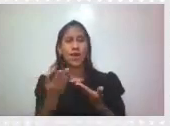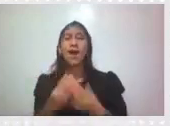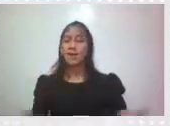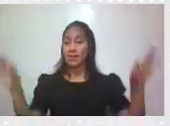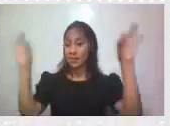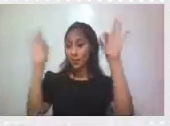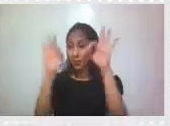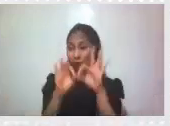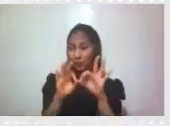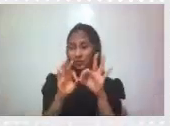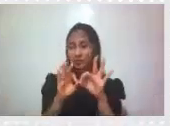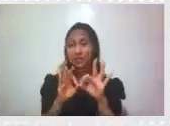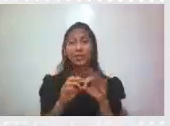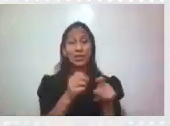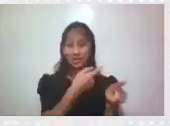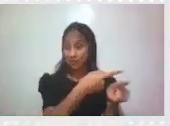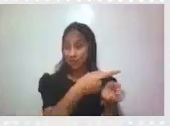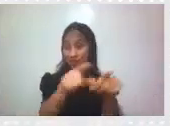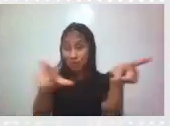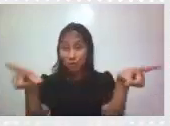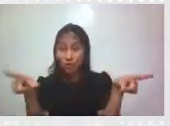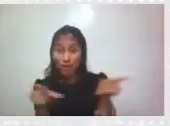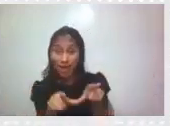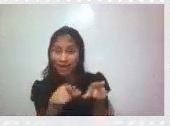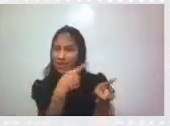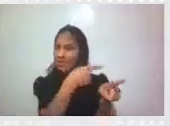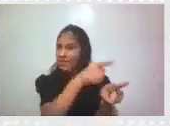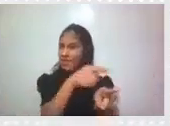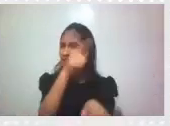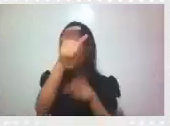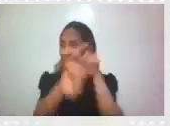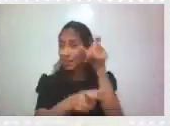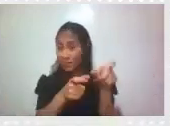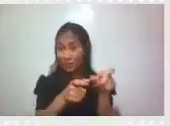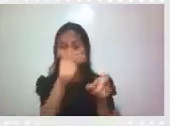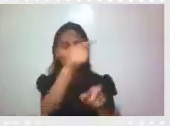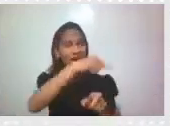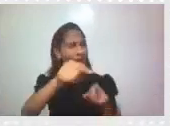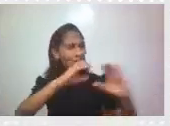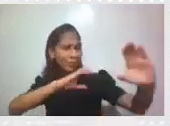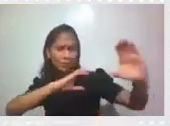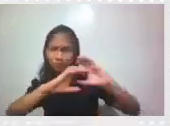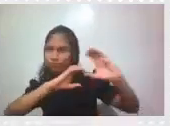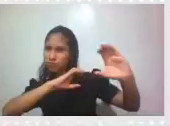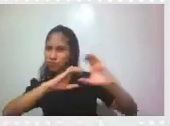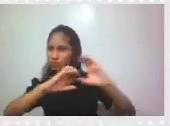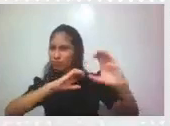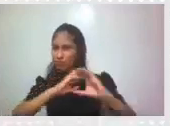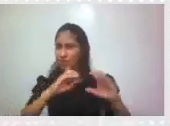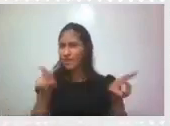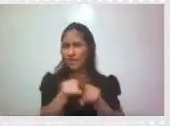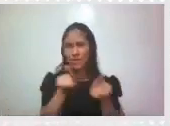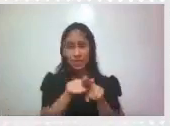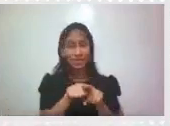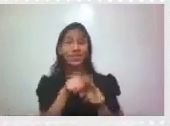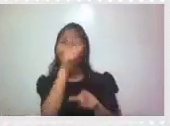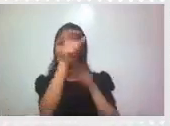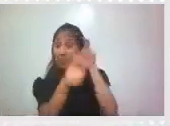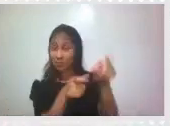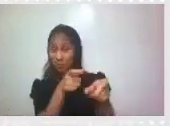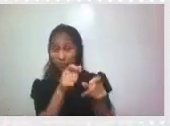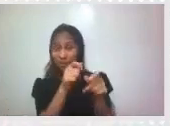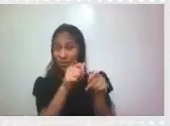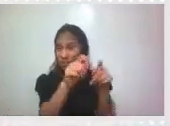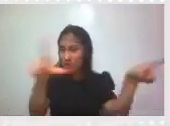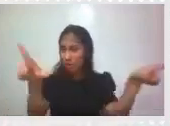permanente con organizaciones representativas de pueblos indígenas. Y la acción intercultural que compete a